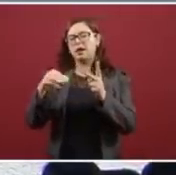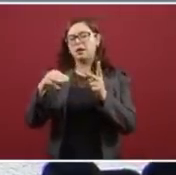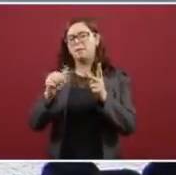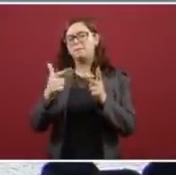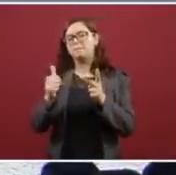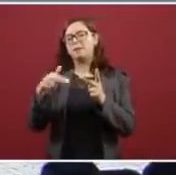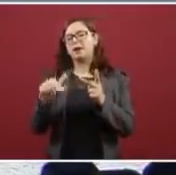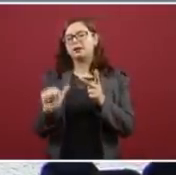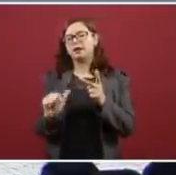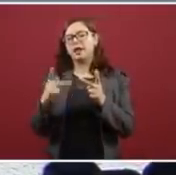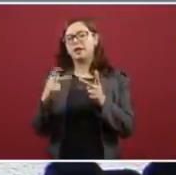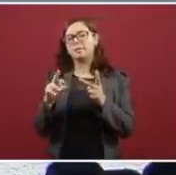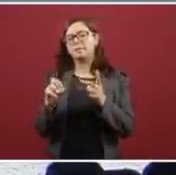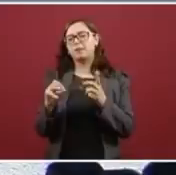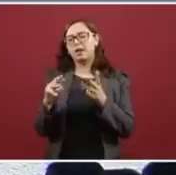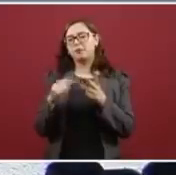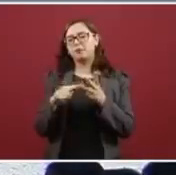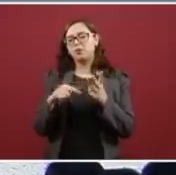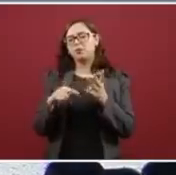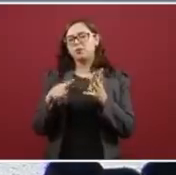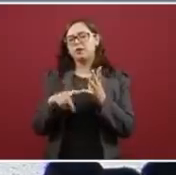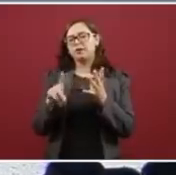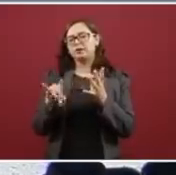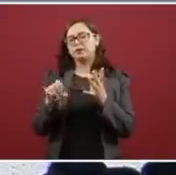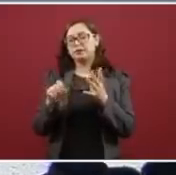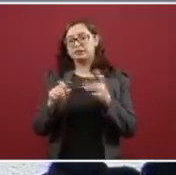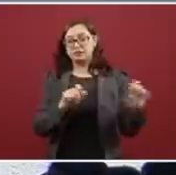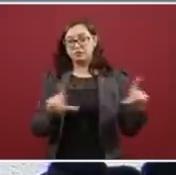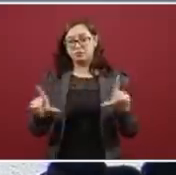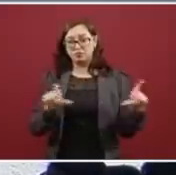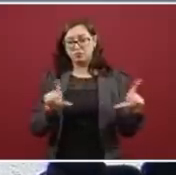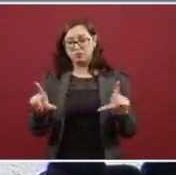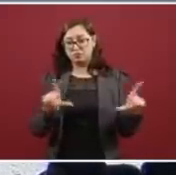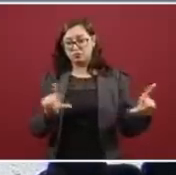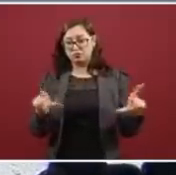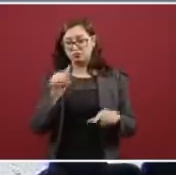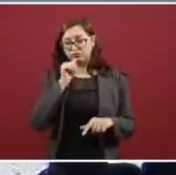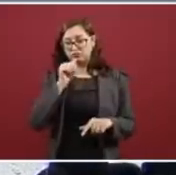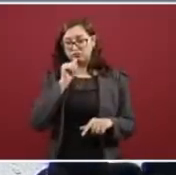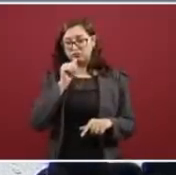él no lo encuentran por ahí